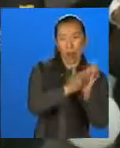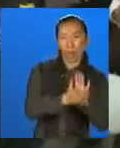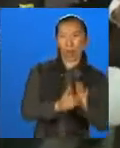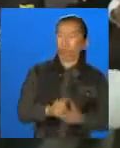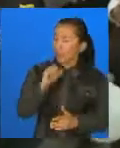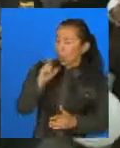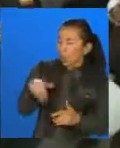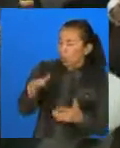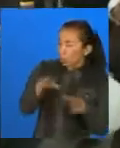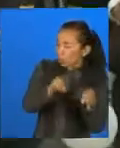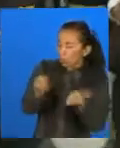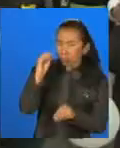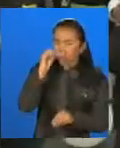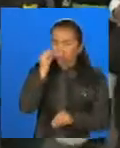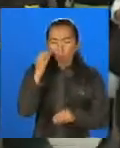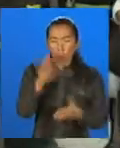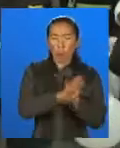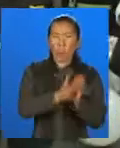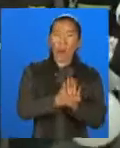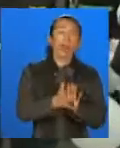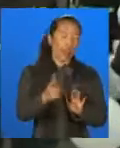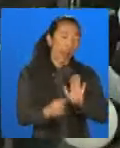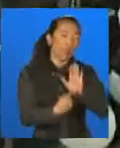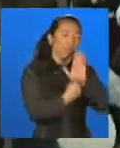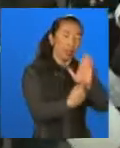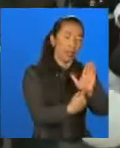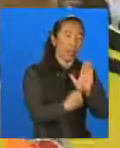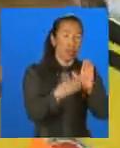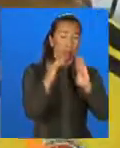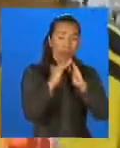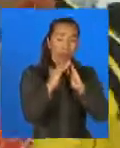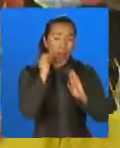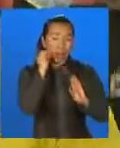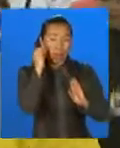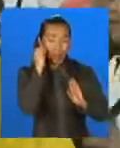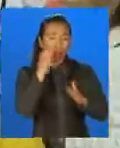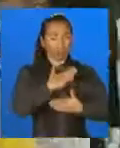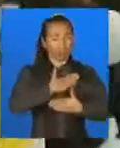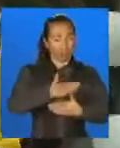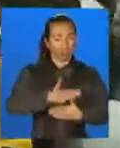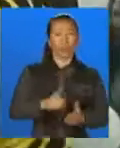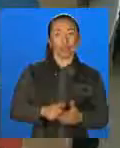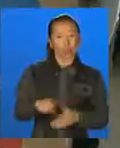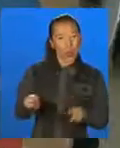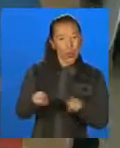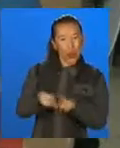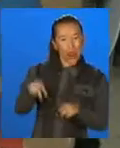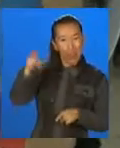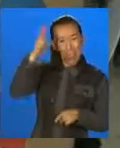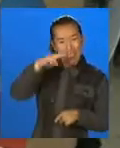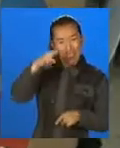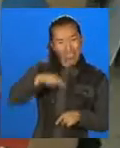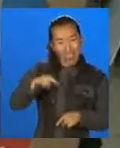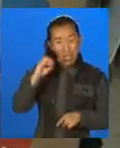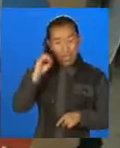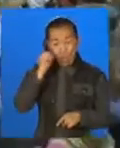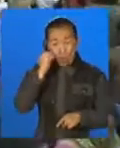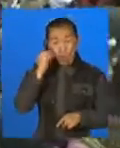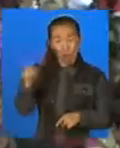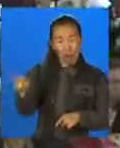nieto? Habiendo paz en la casa, tranquilidad. Como Rosalba y sus nietos, 600 personas se unieron en